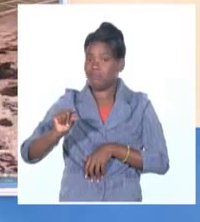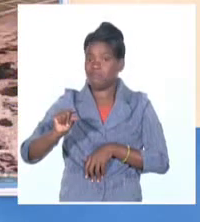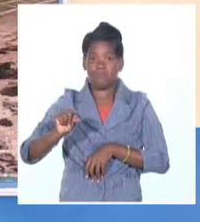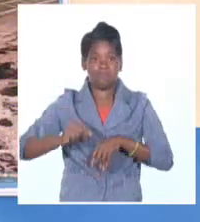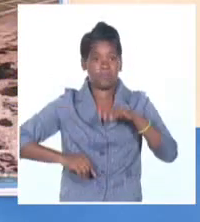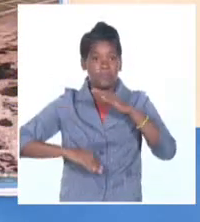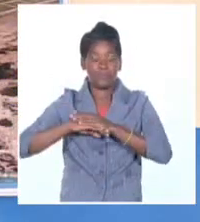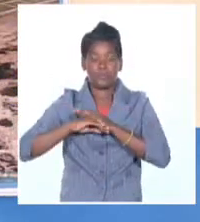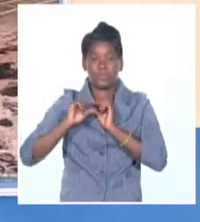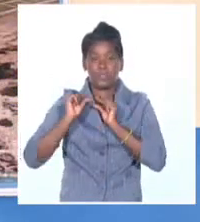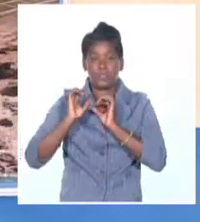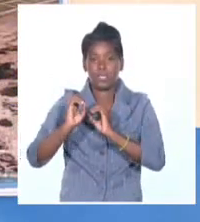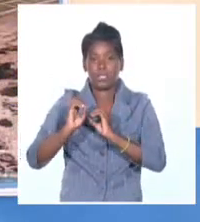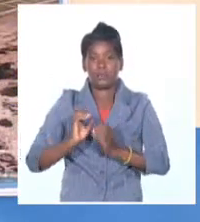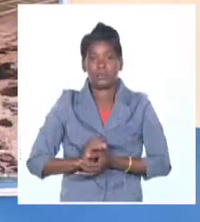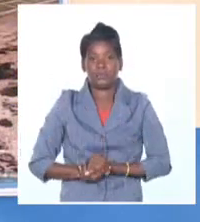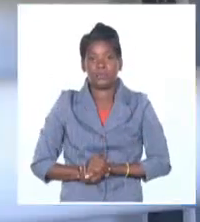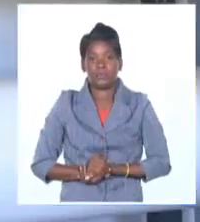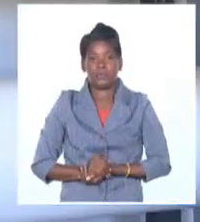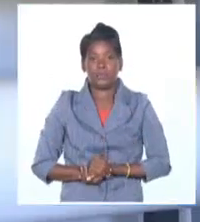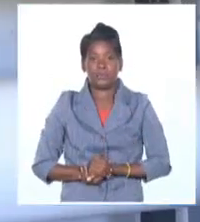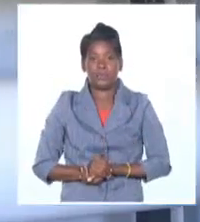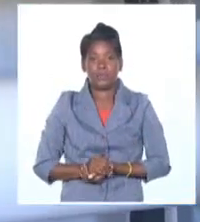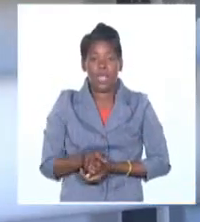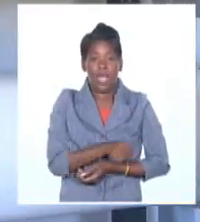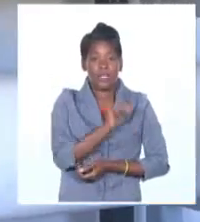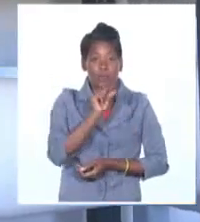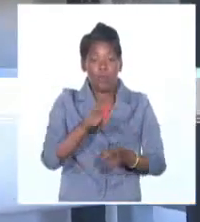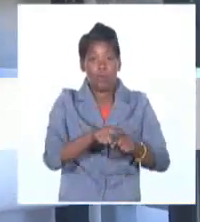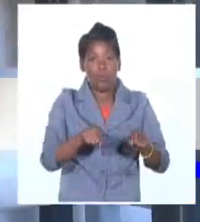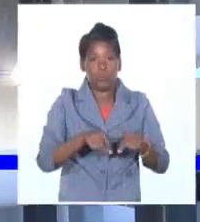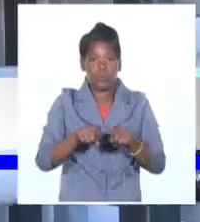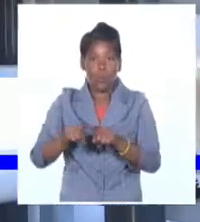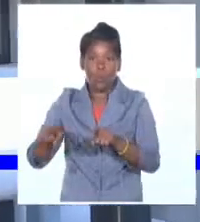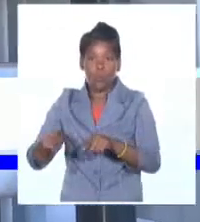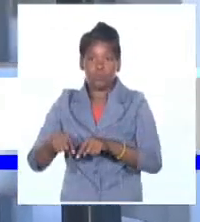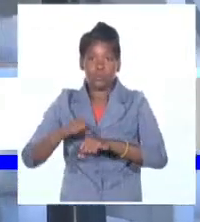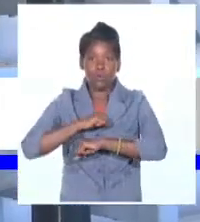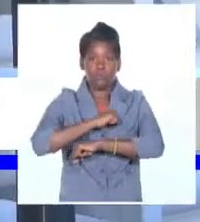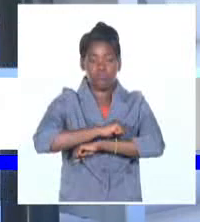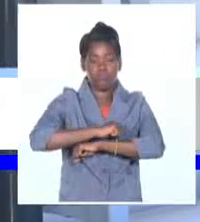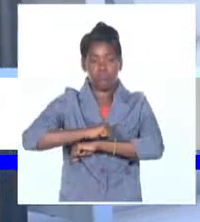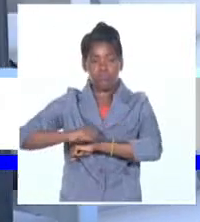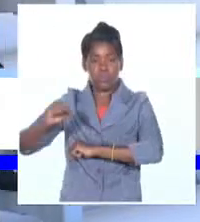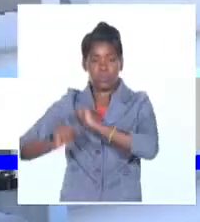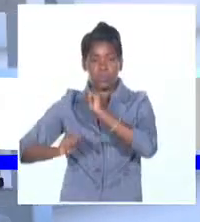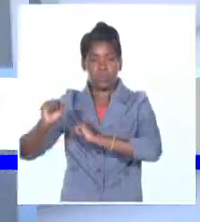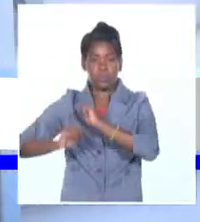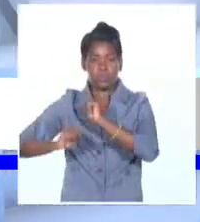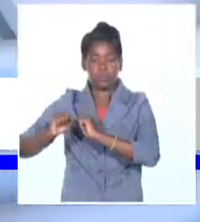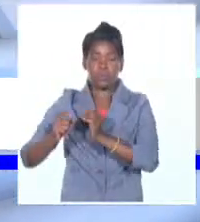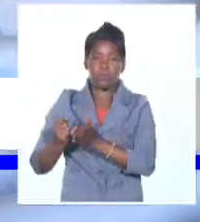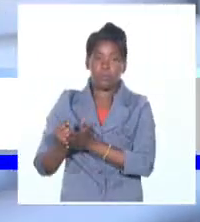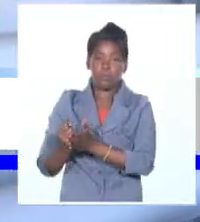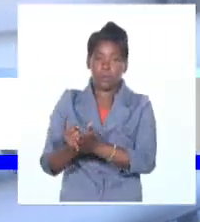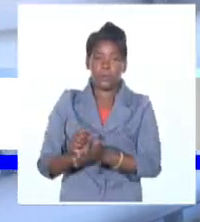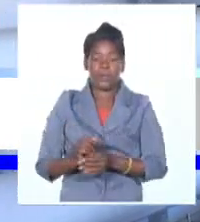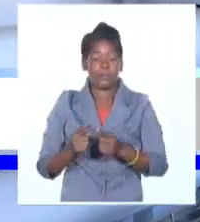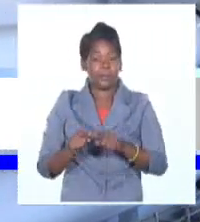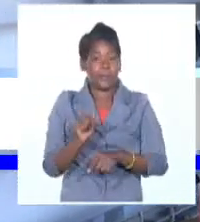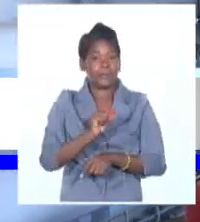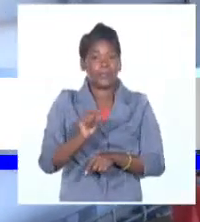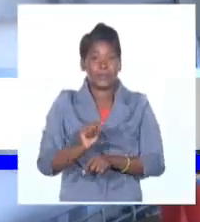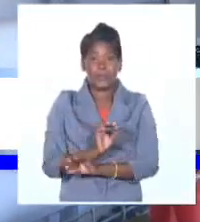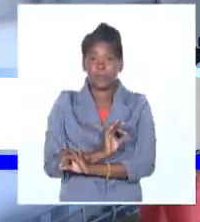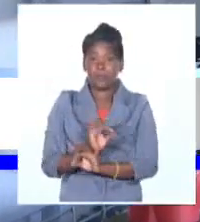infraestructuras construidas recientemente atenúan el problema. Sin embargo, como aseguran expertos,